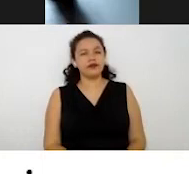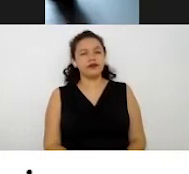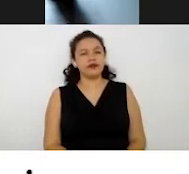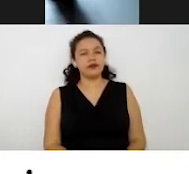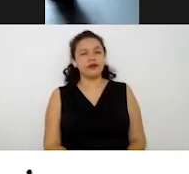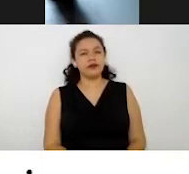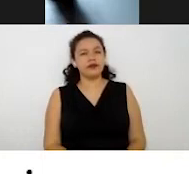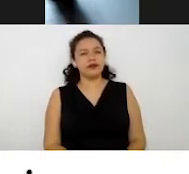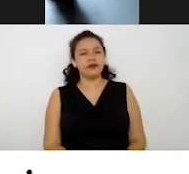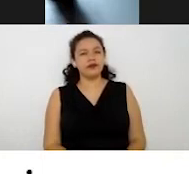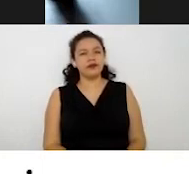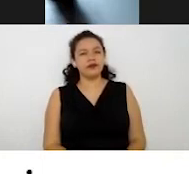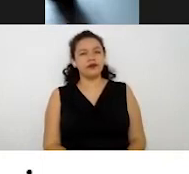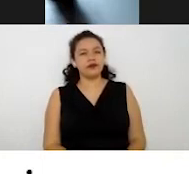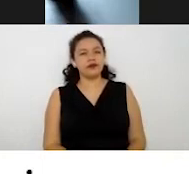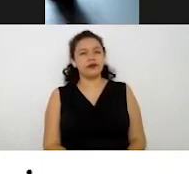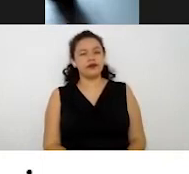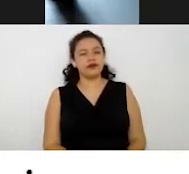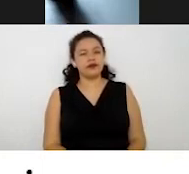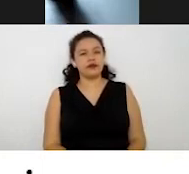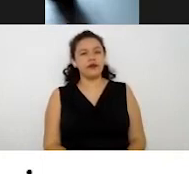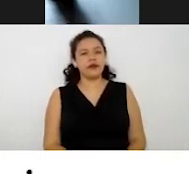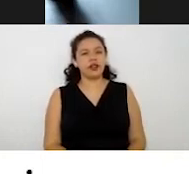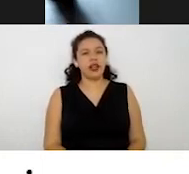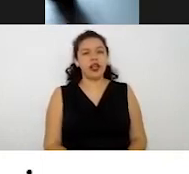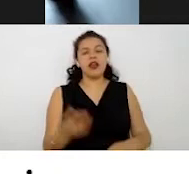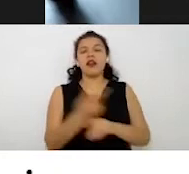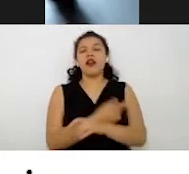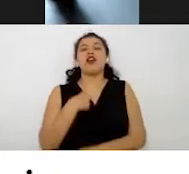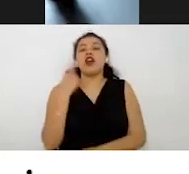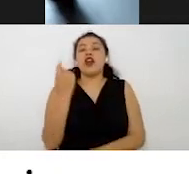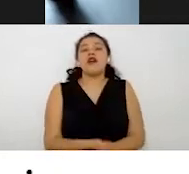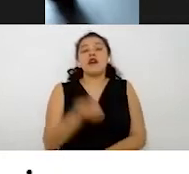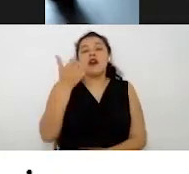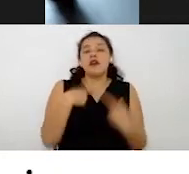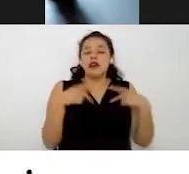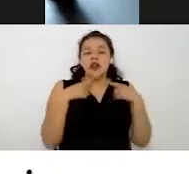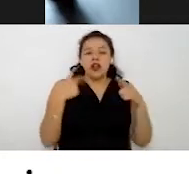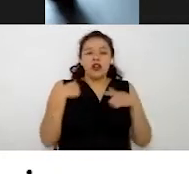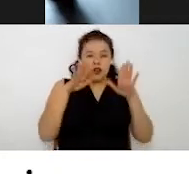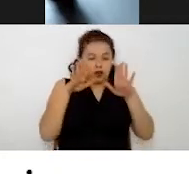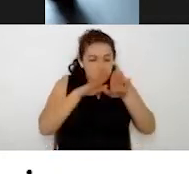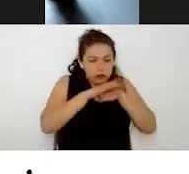¿Qué pasa si nada más soy yo, un primer respondiente que está auxiliando a la víctima?